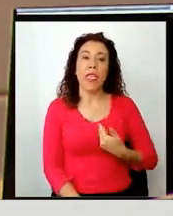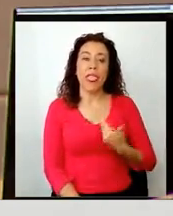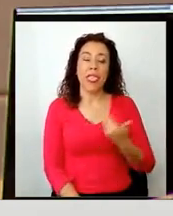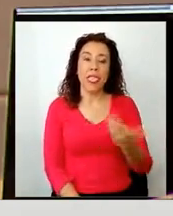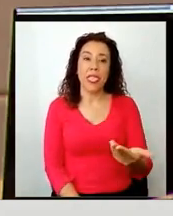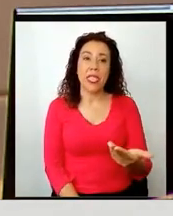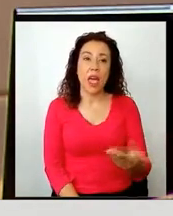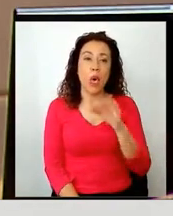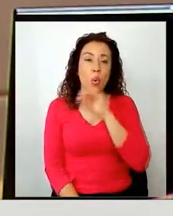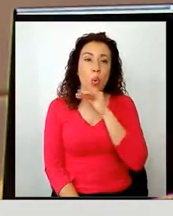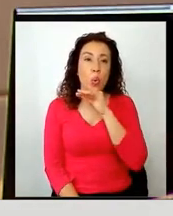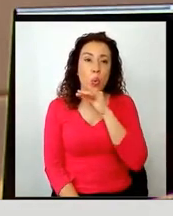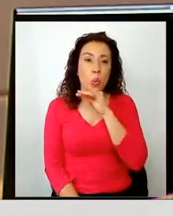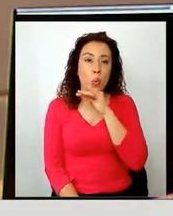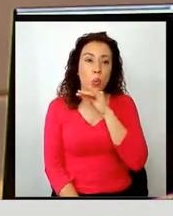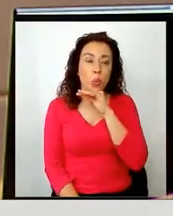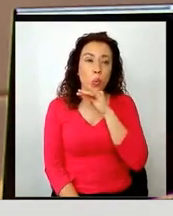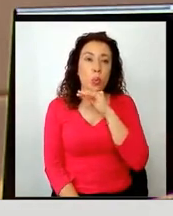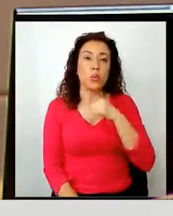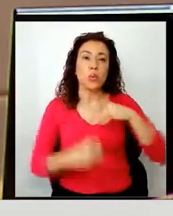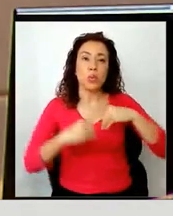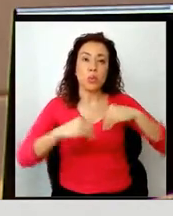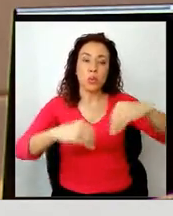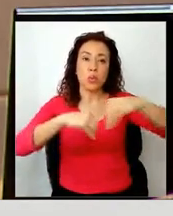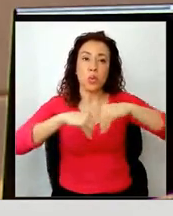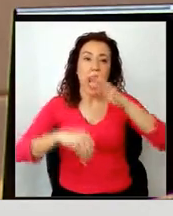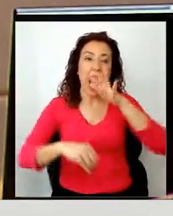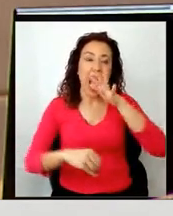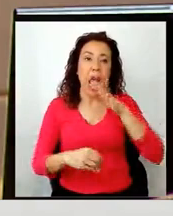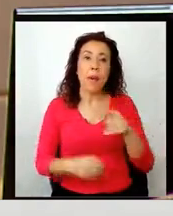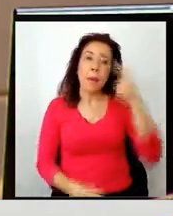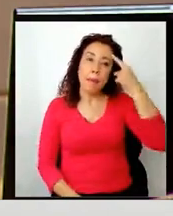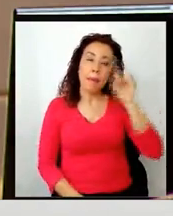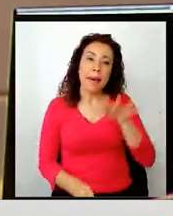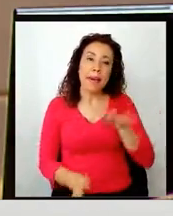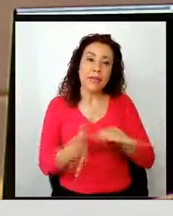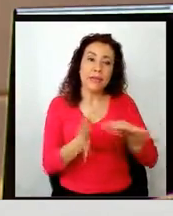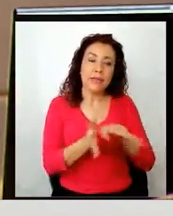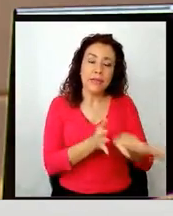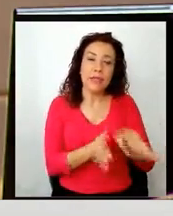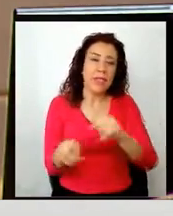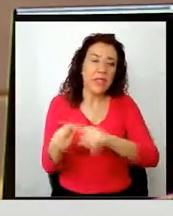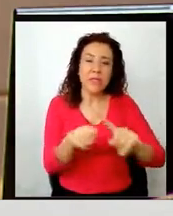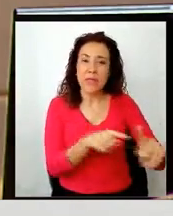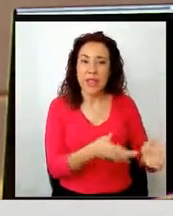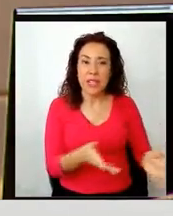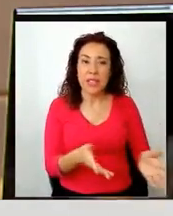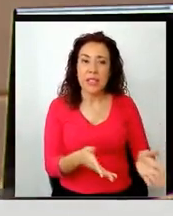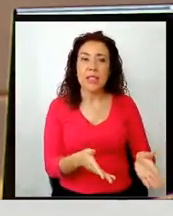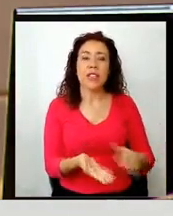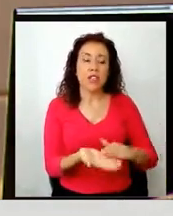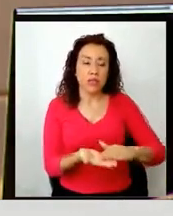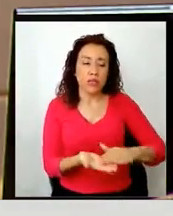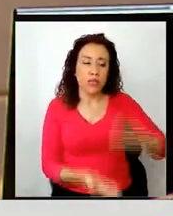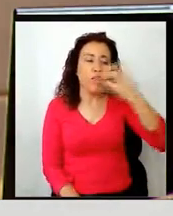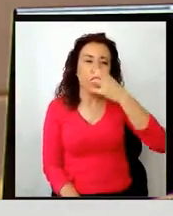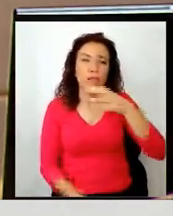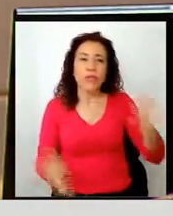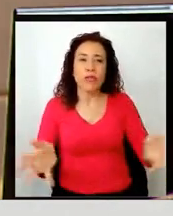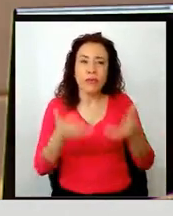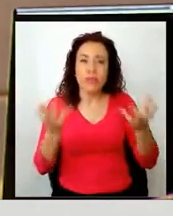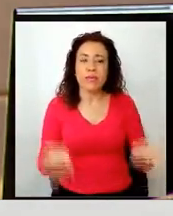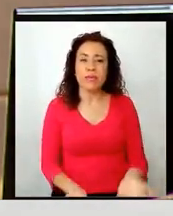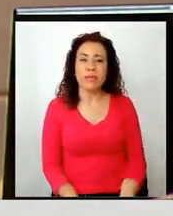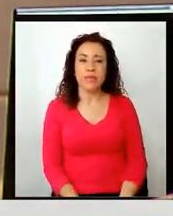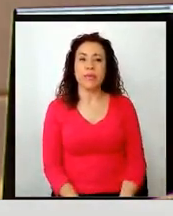silbo agropecuario de estas aguas tratadas para el riego de especies diversas cultivos frutales cereales industriales